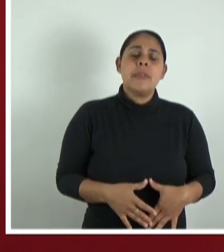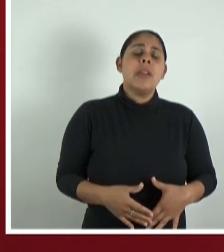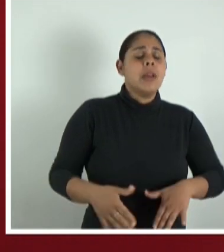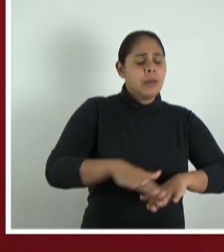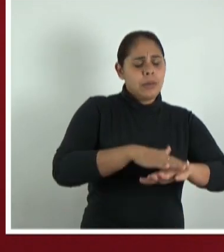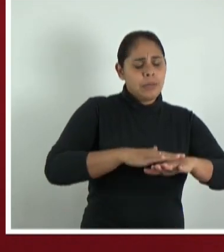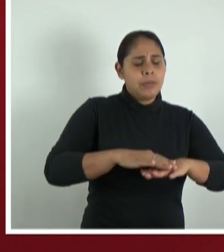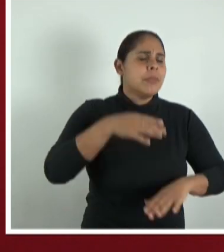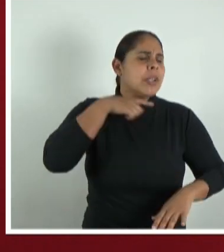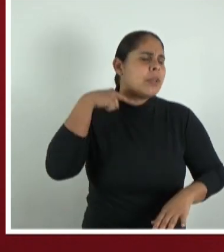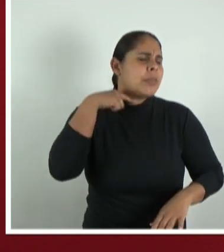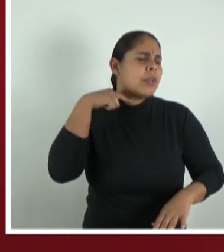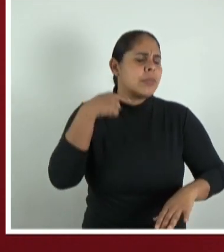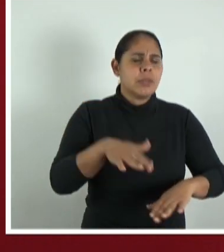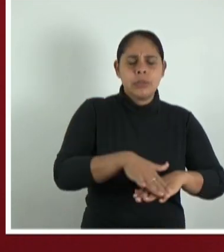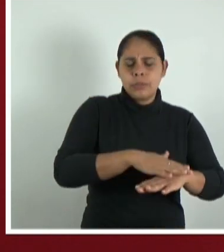pecados,